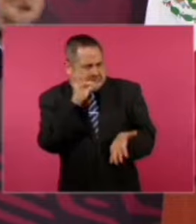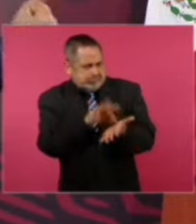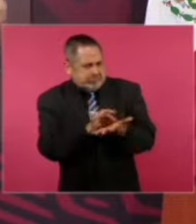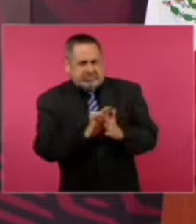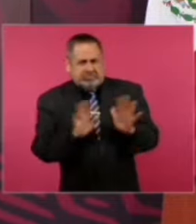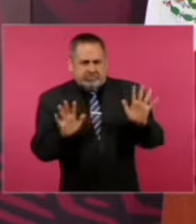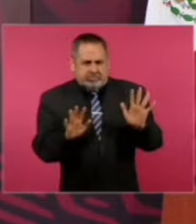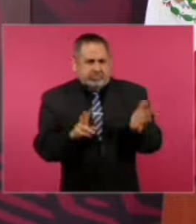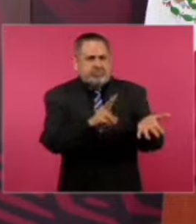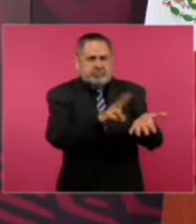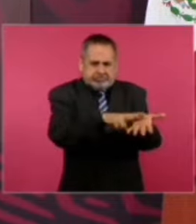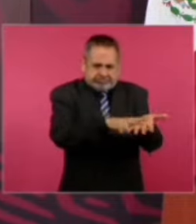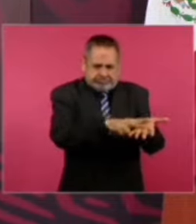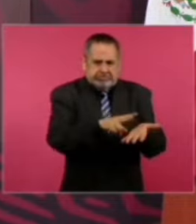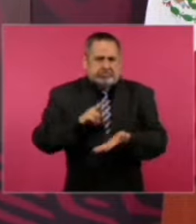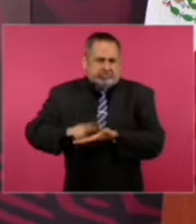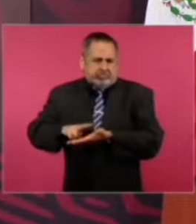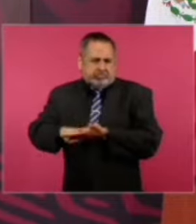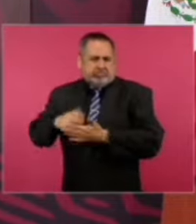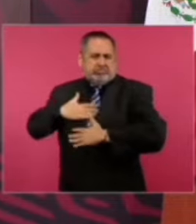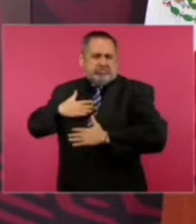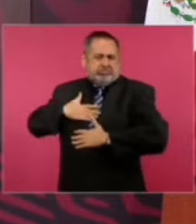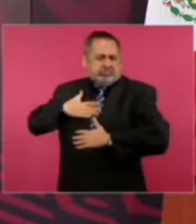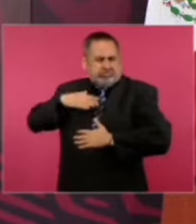que son válidos.